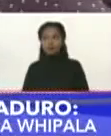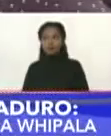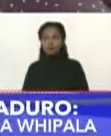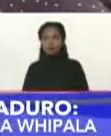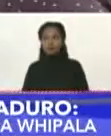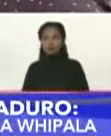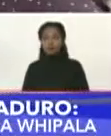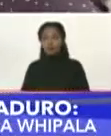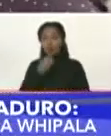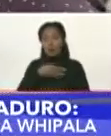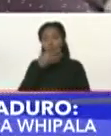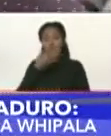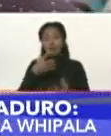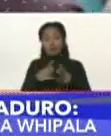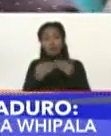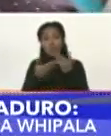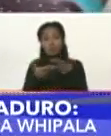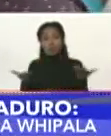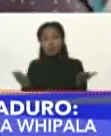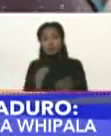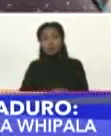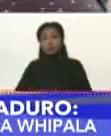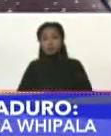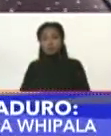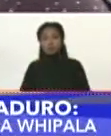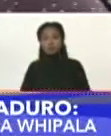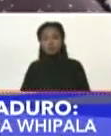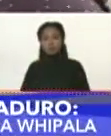Buenas tardes a todos. Au nom de